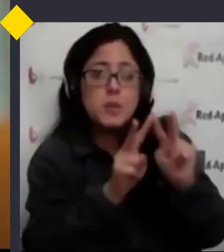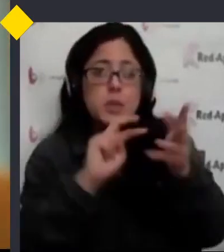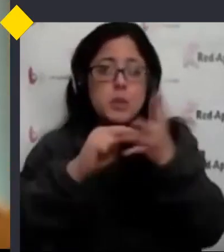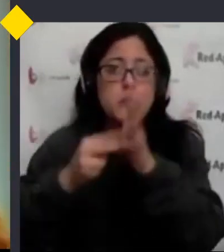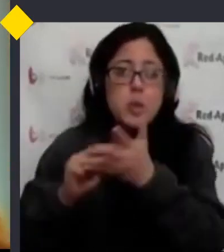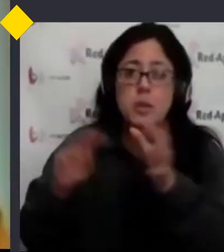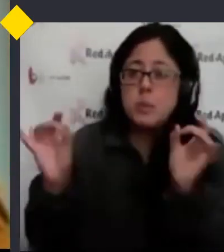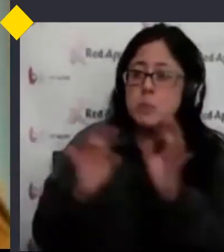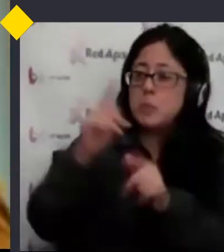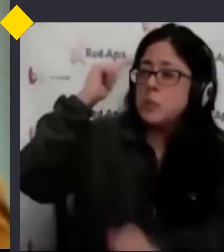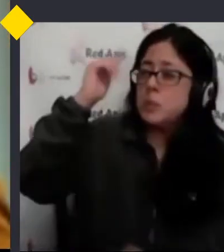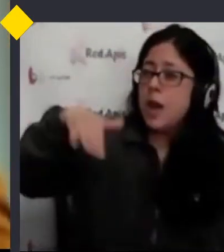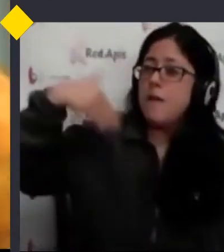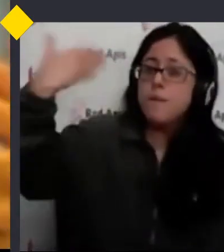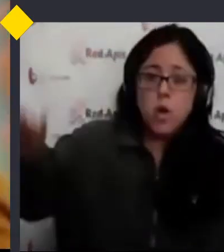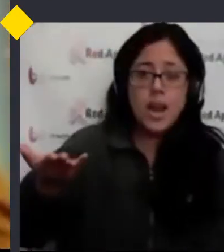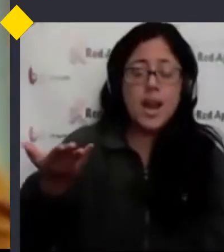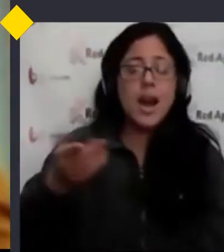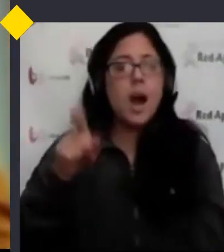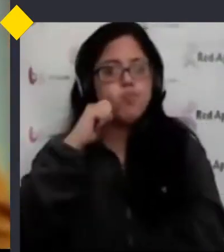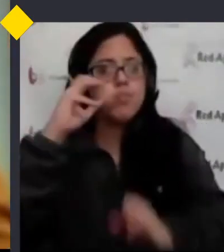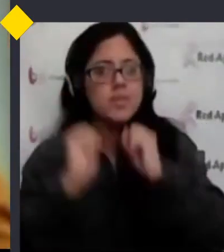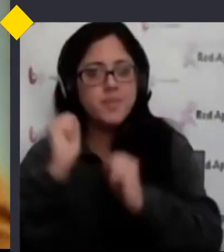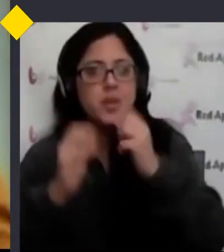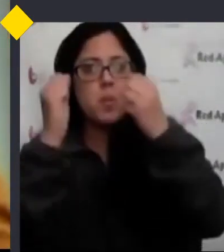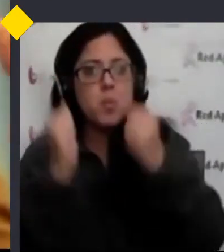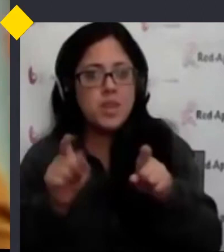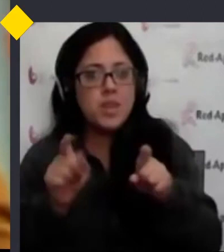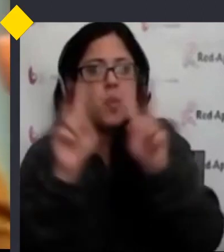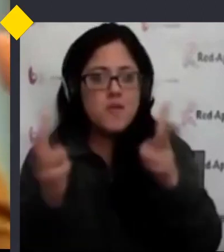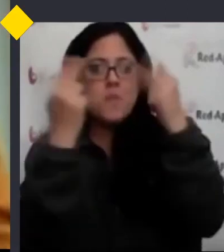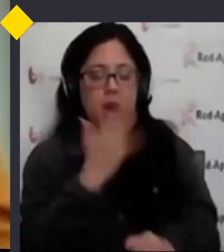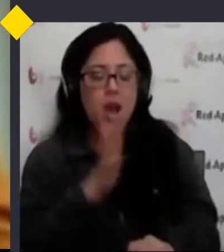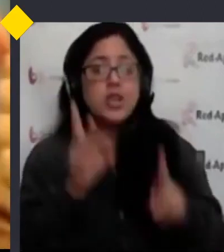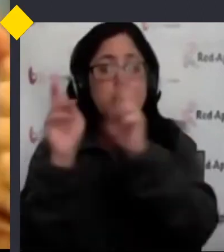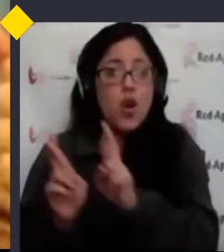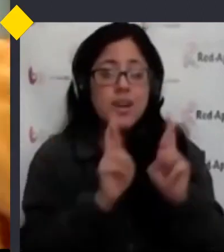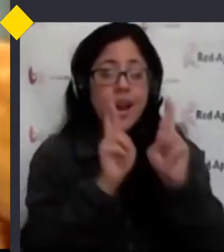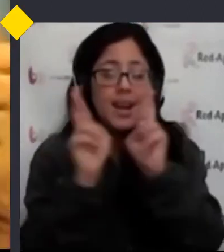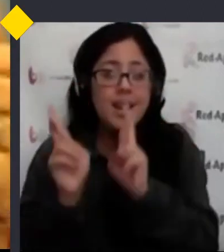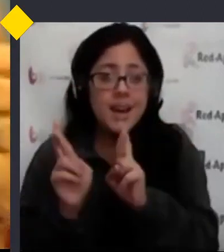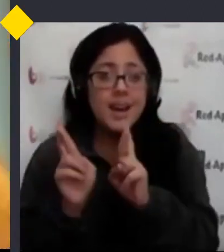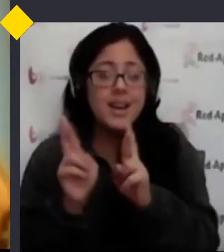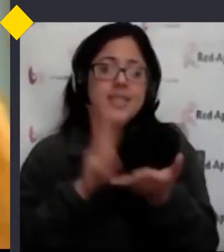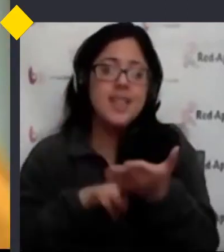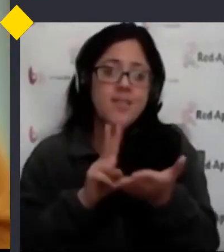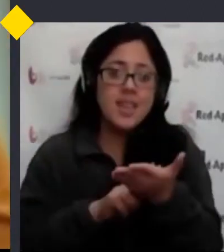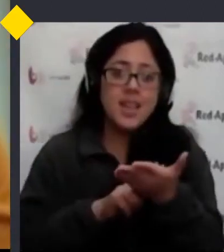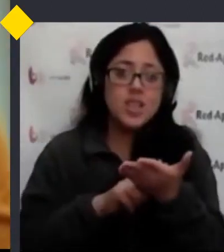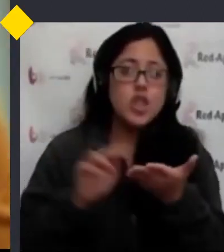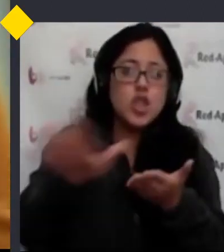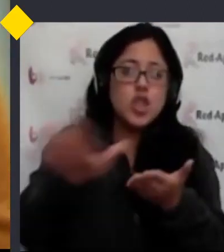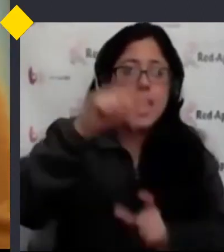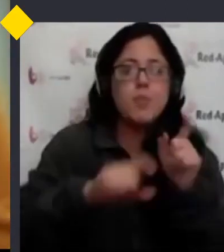de lo tradicional, esa empresa va a ser capaz de sobrevivir mejor. Así que ojalá que de verdad todos los que estamos acá, yo sé que estamos